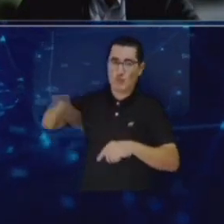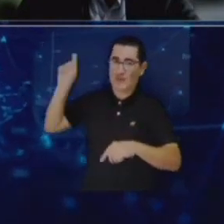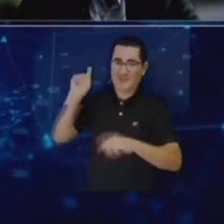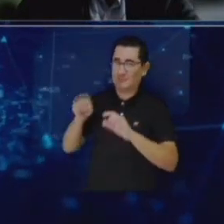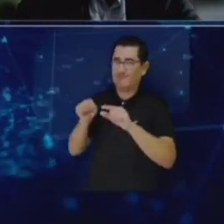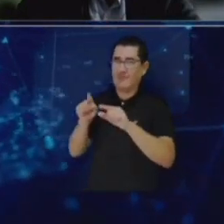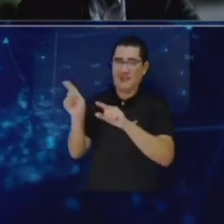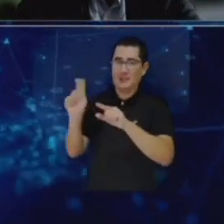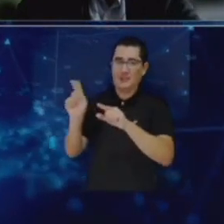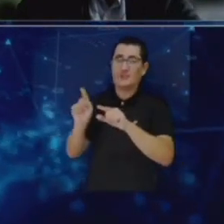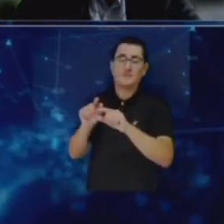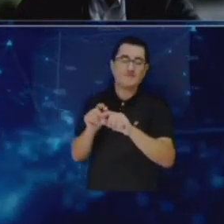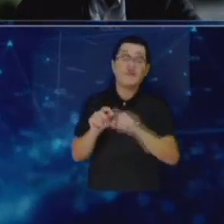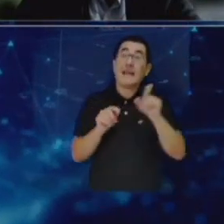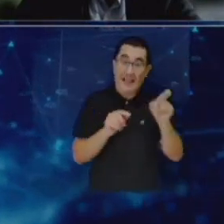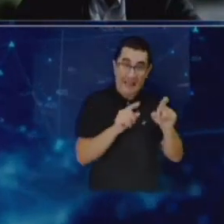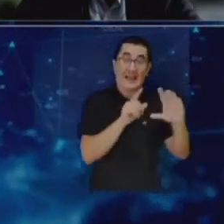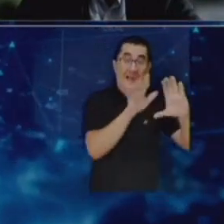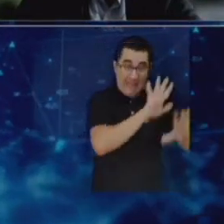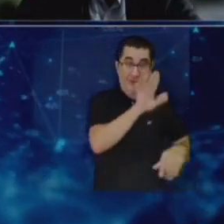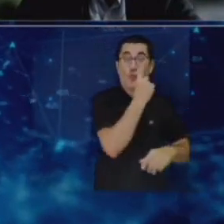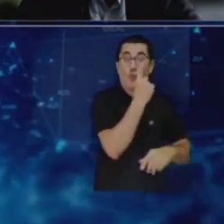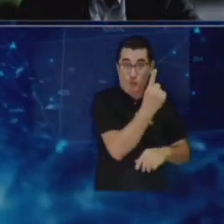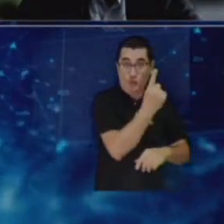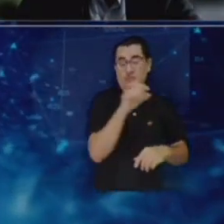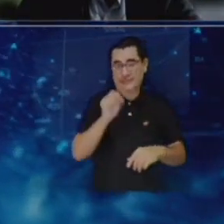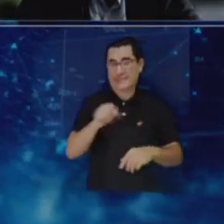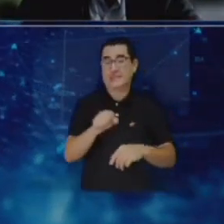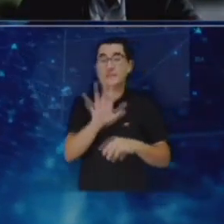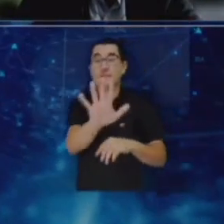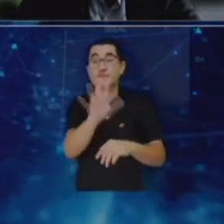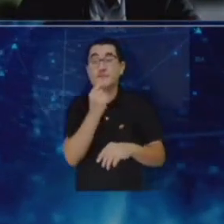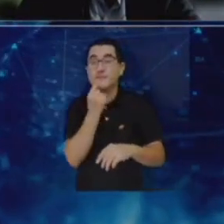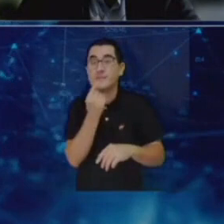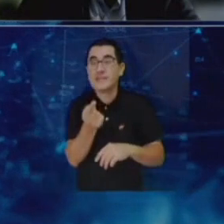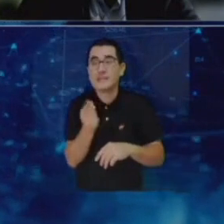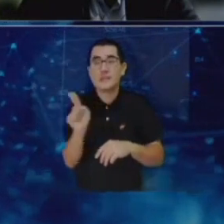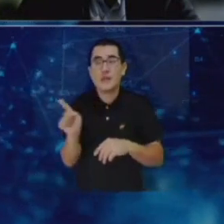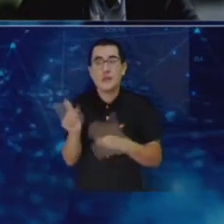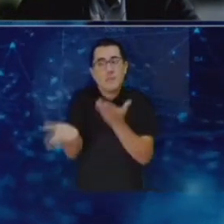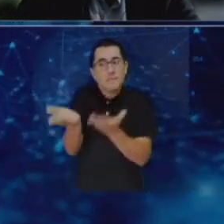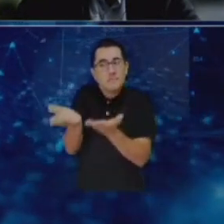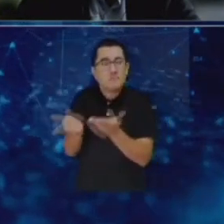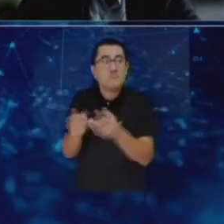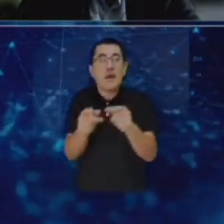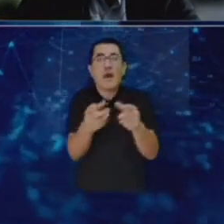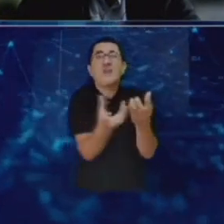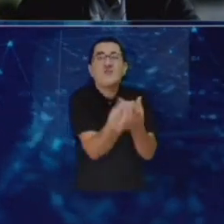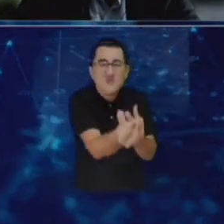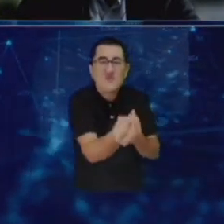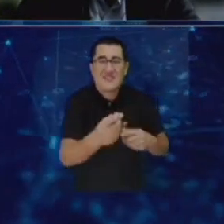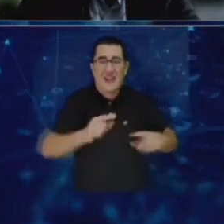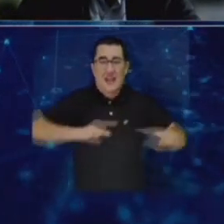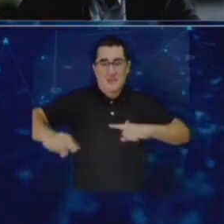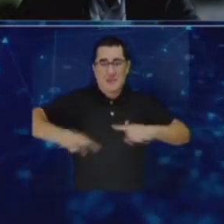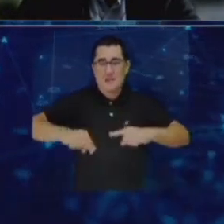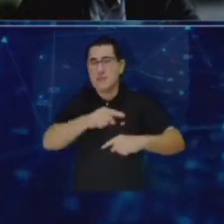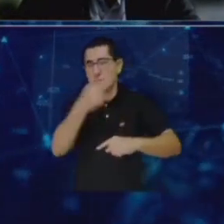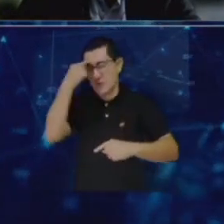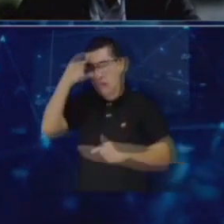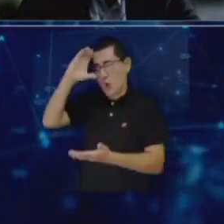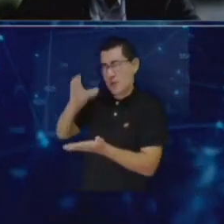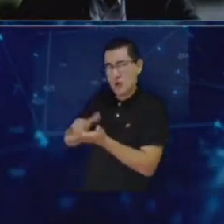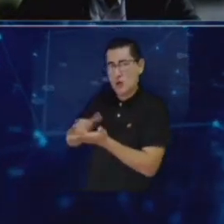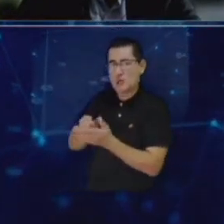No obstante, la región tiene, como siempre, un punto de vista en el sentido de que lo que se decida en región